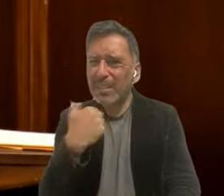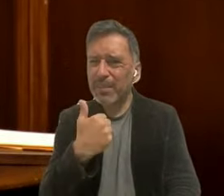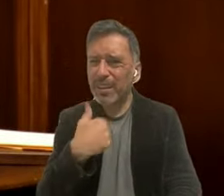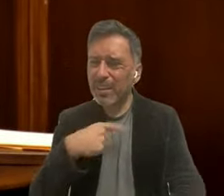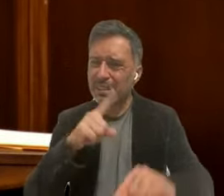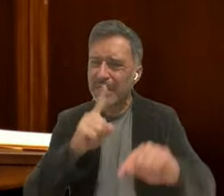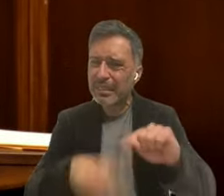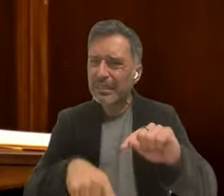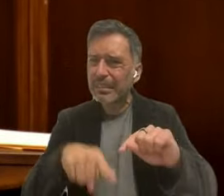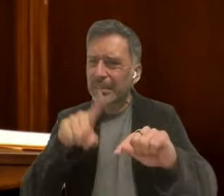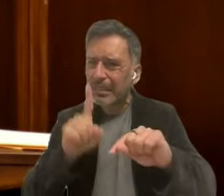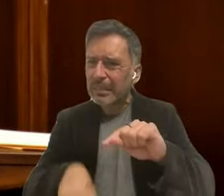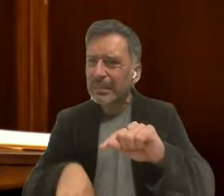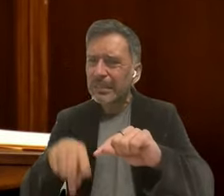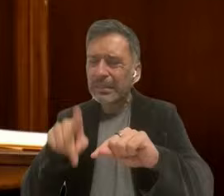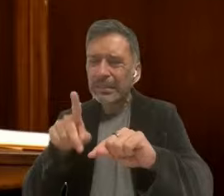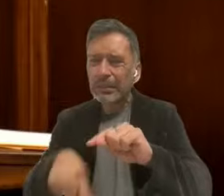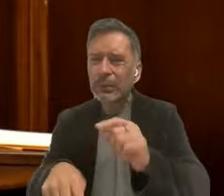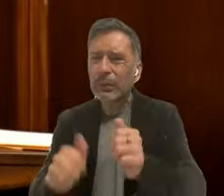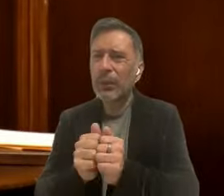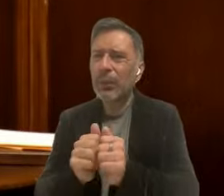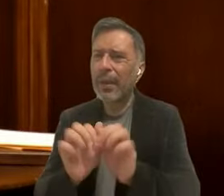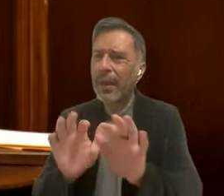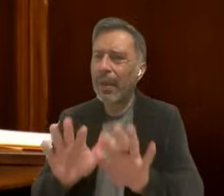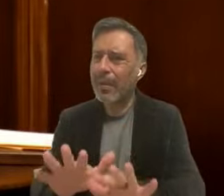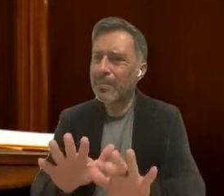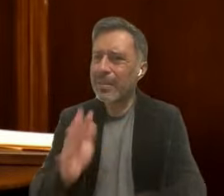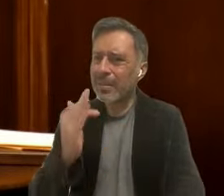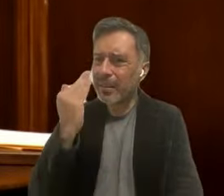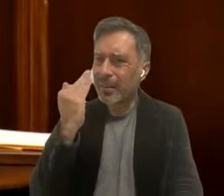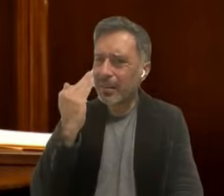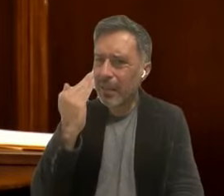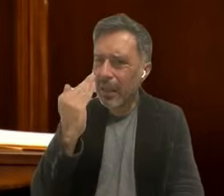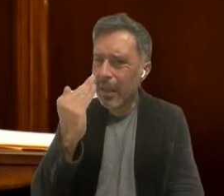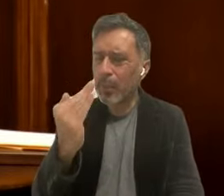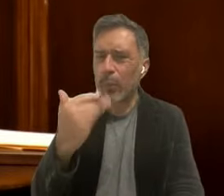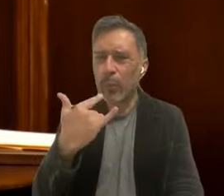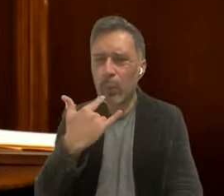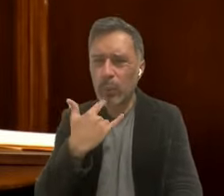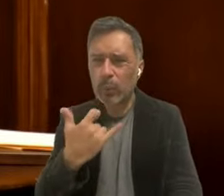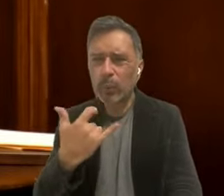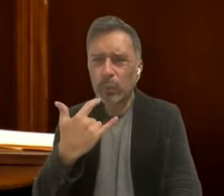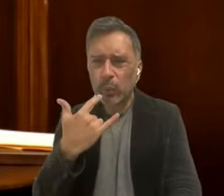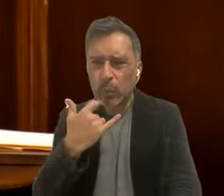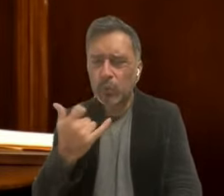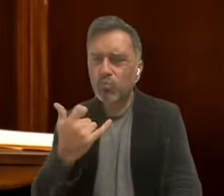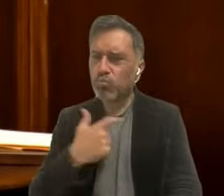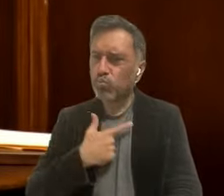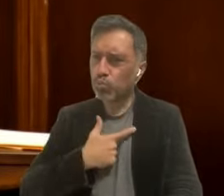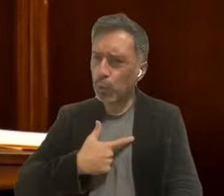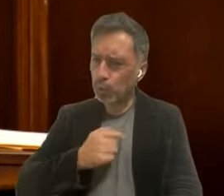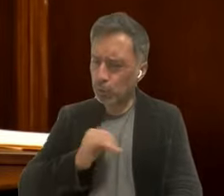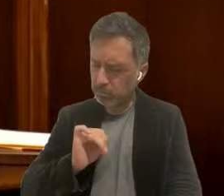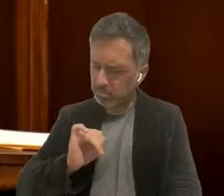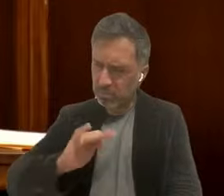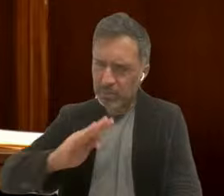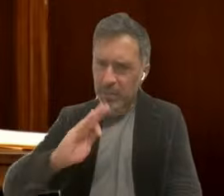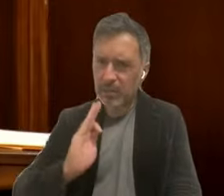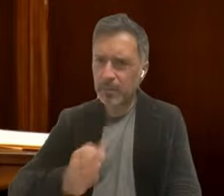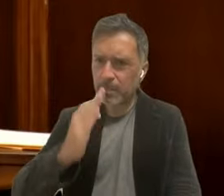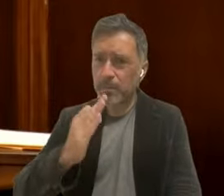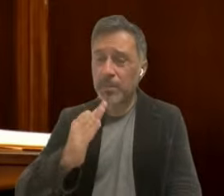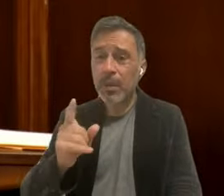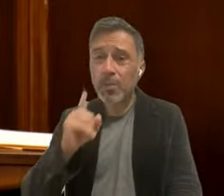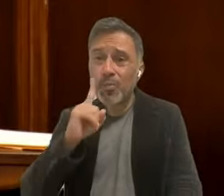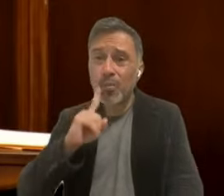de constancia y de voluntad. Y a nuestra gobernadora Lo que les sobra es la